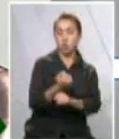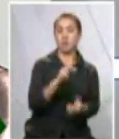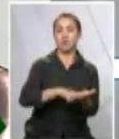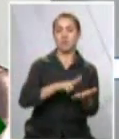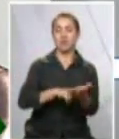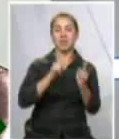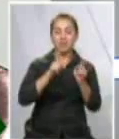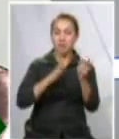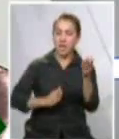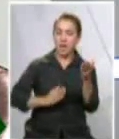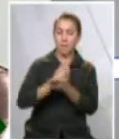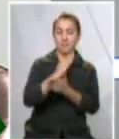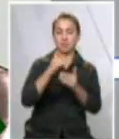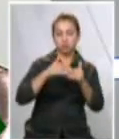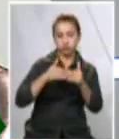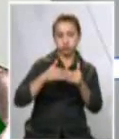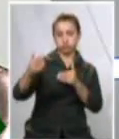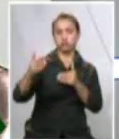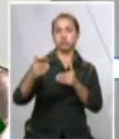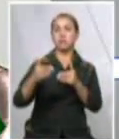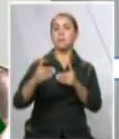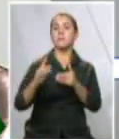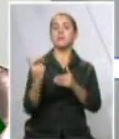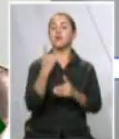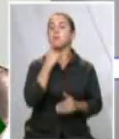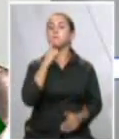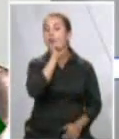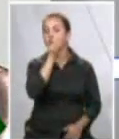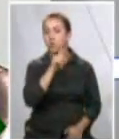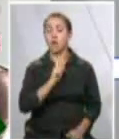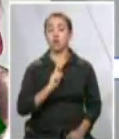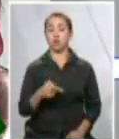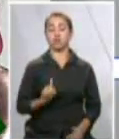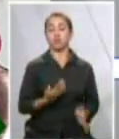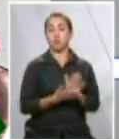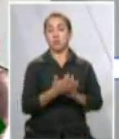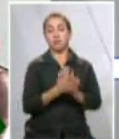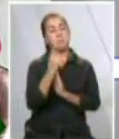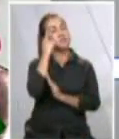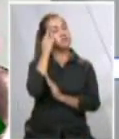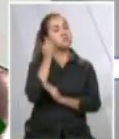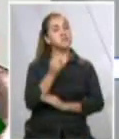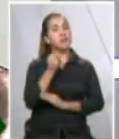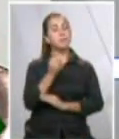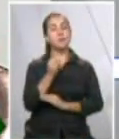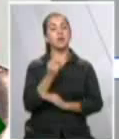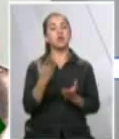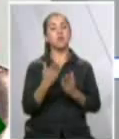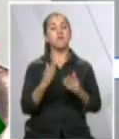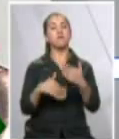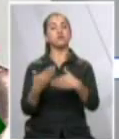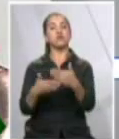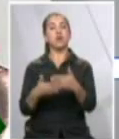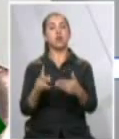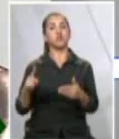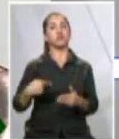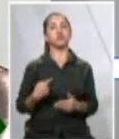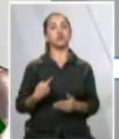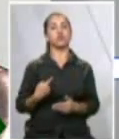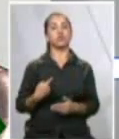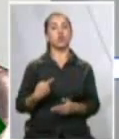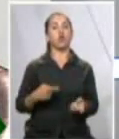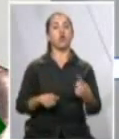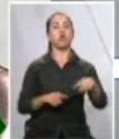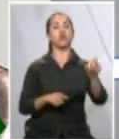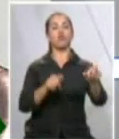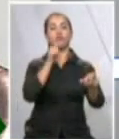tiene que partir preguntando. Porque nosotros, por ejemplo, pensamos siempre en las funcionalidades que nosotros tenemos y de las que los